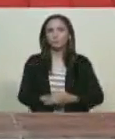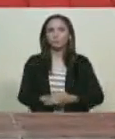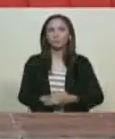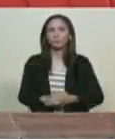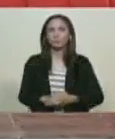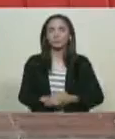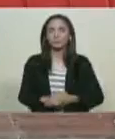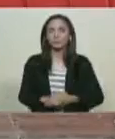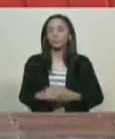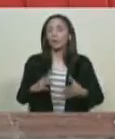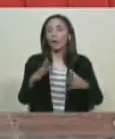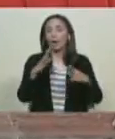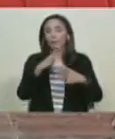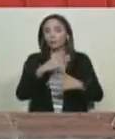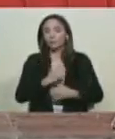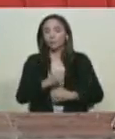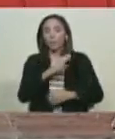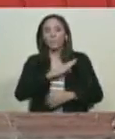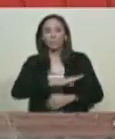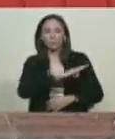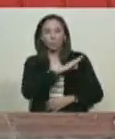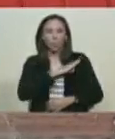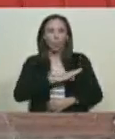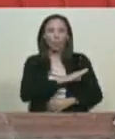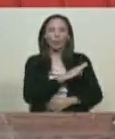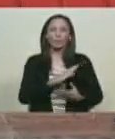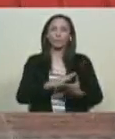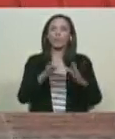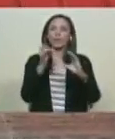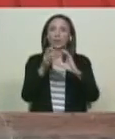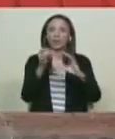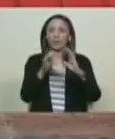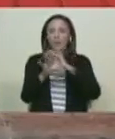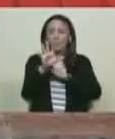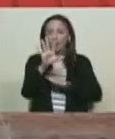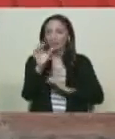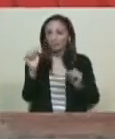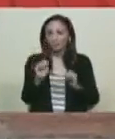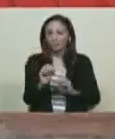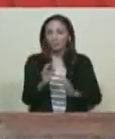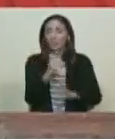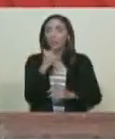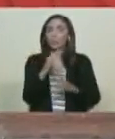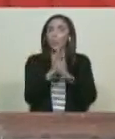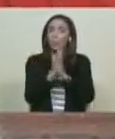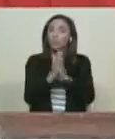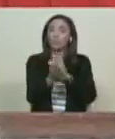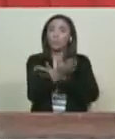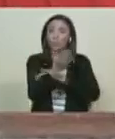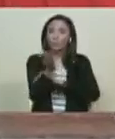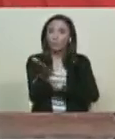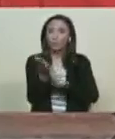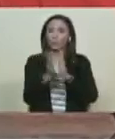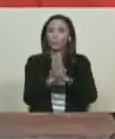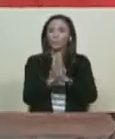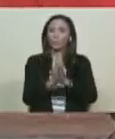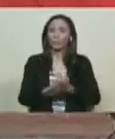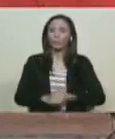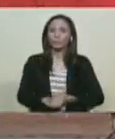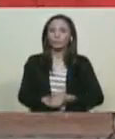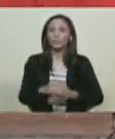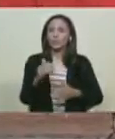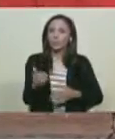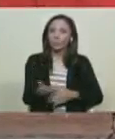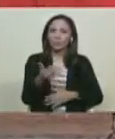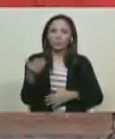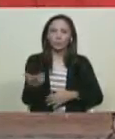Avanzar en la consolidación de las misiones, grandes misiones del carnet de la patria. Por eso yo les pido, y quizás es lo más